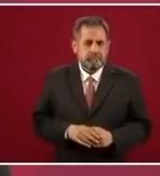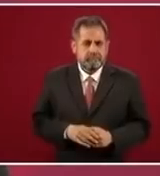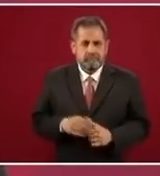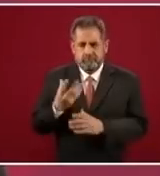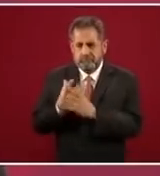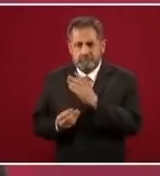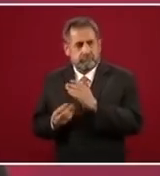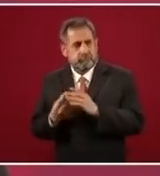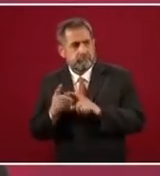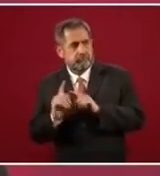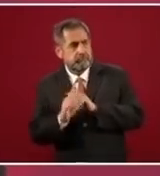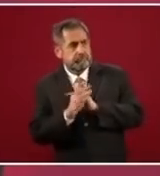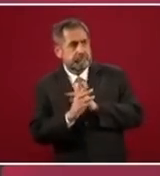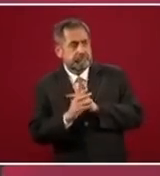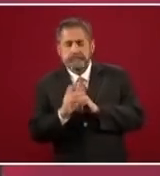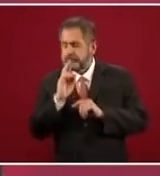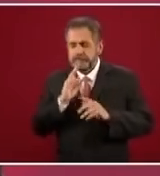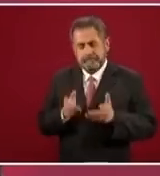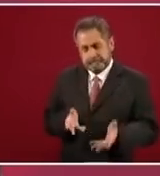migrantes.